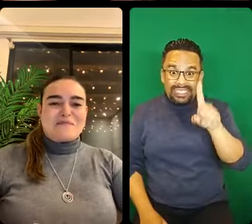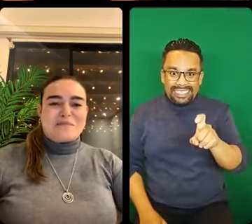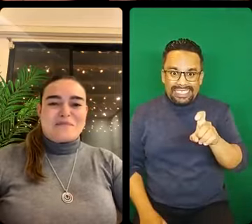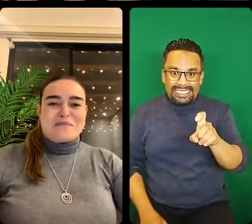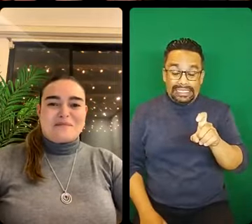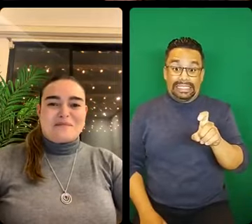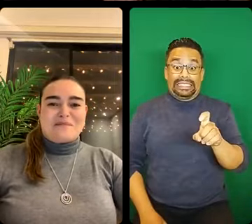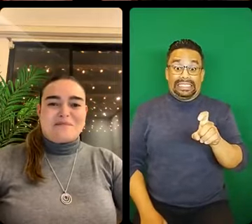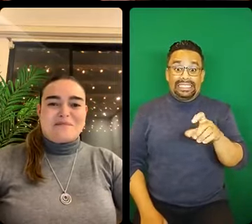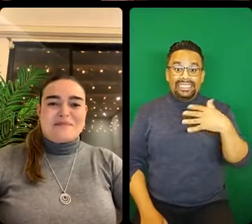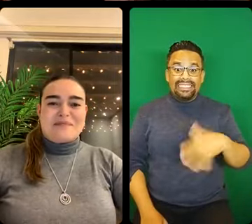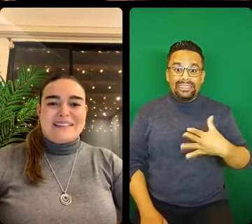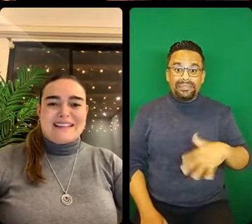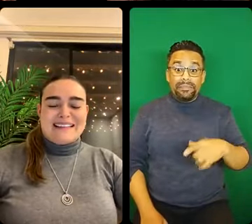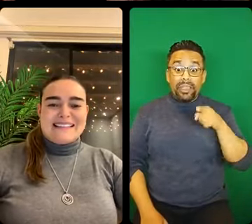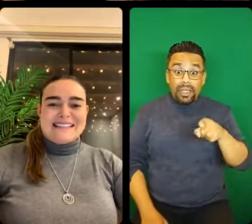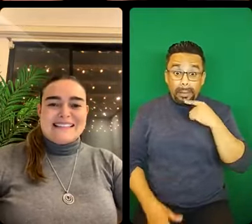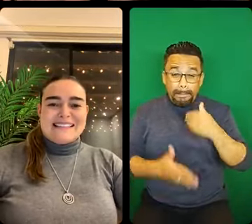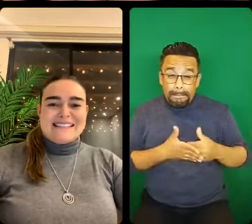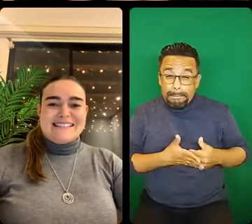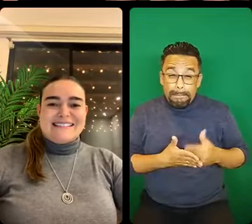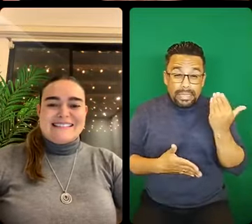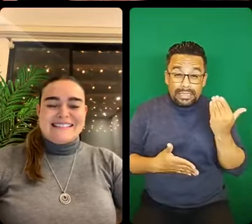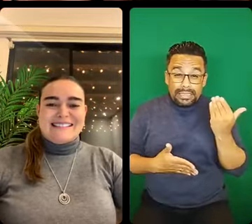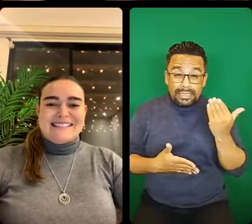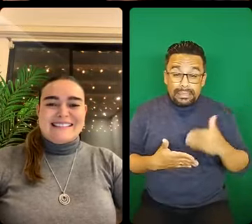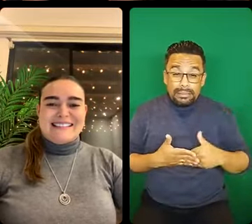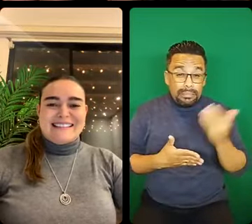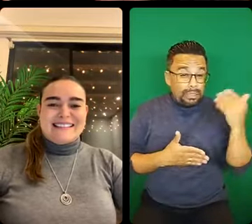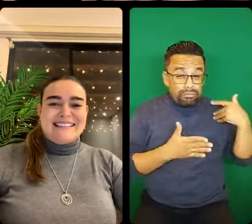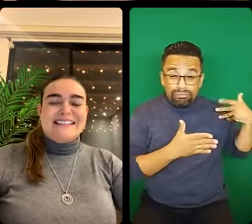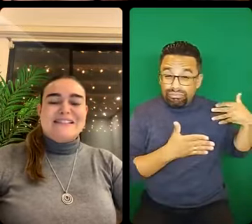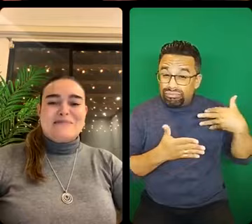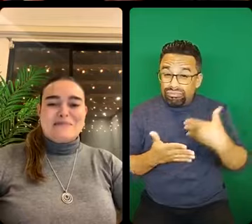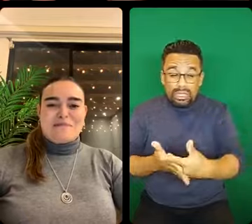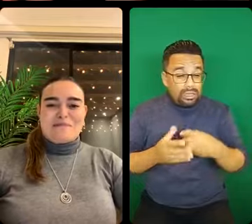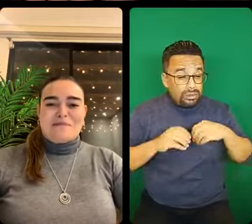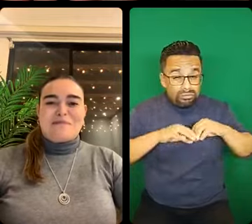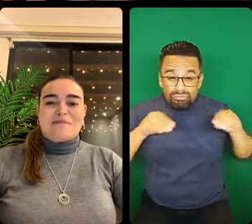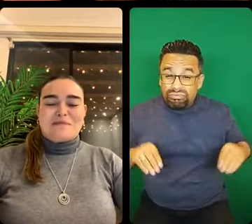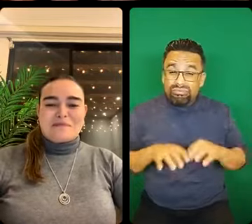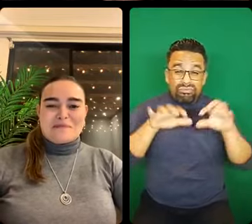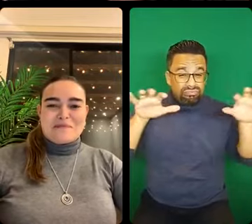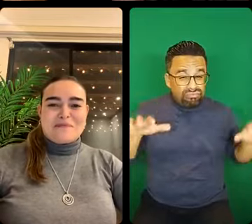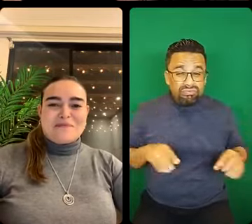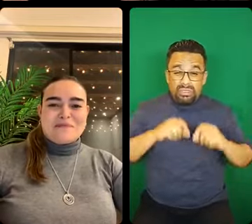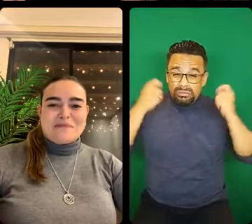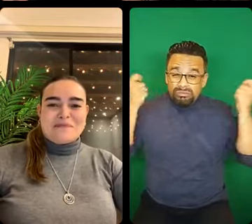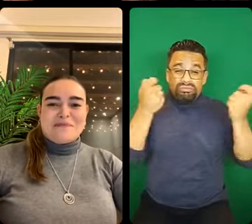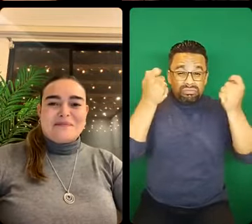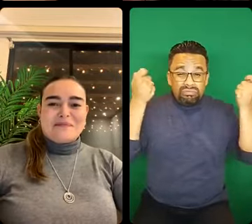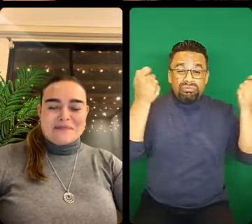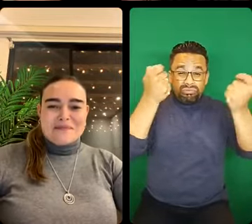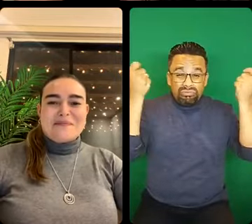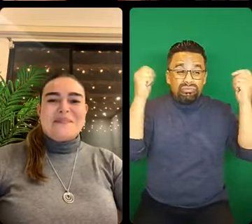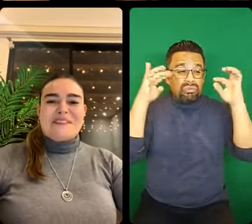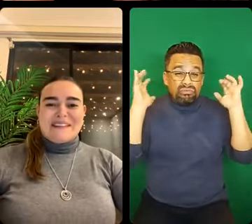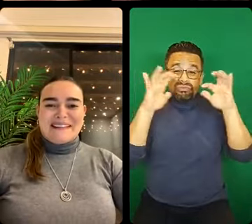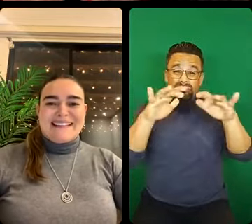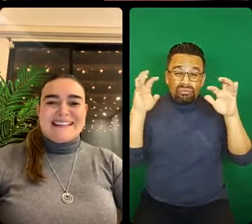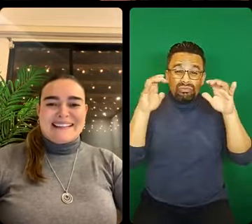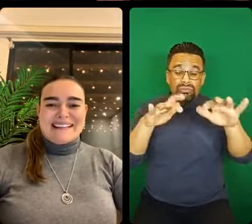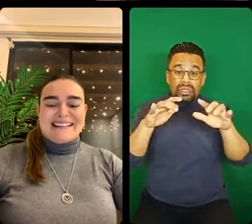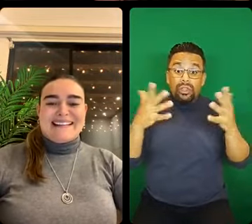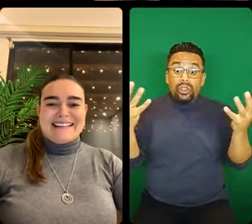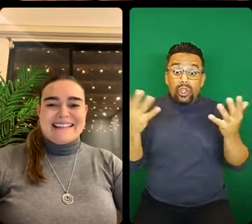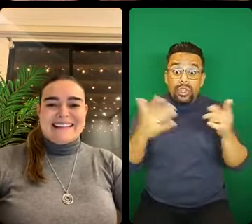esos 106 cortos arrancan toda la publicidad y las campañas para que la gente vaya a ver esos cortos en Cinemas Procinar el